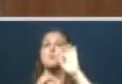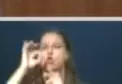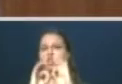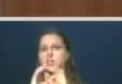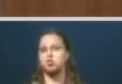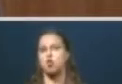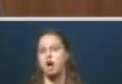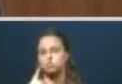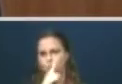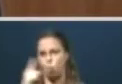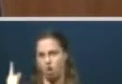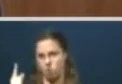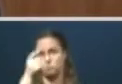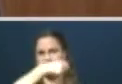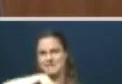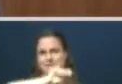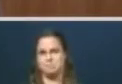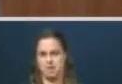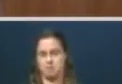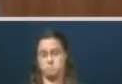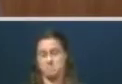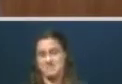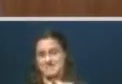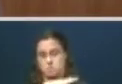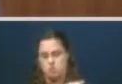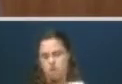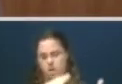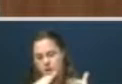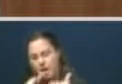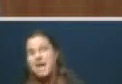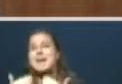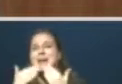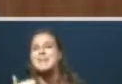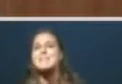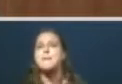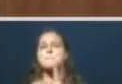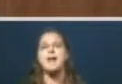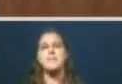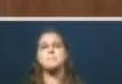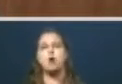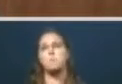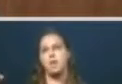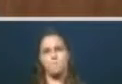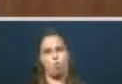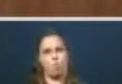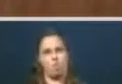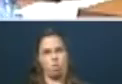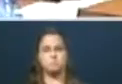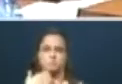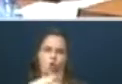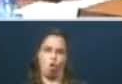en españa una situación que pudo ser reconducida gracias al plan de pago a proveedores que puso en marcha el gobierno